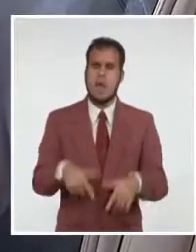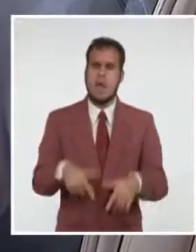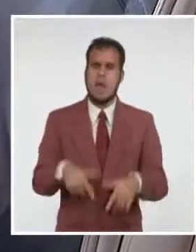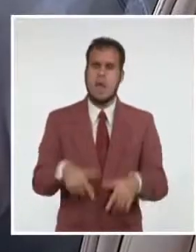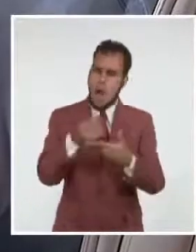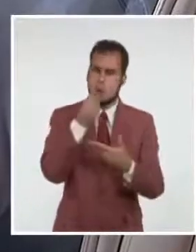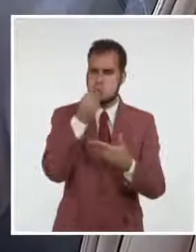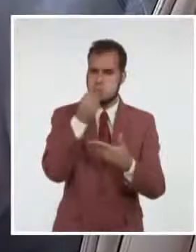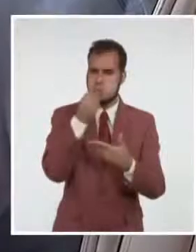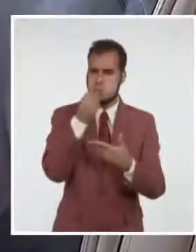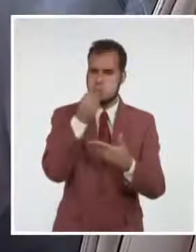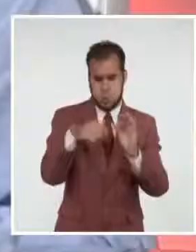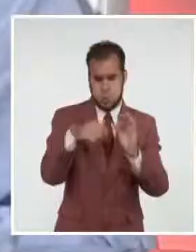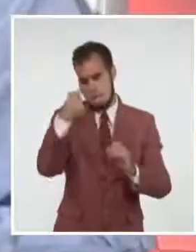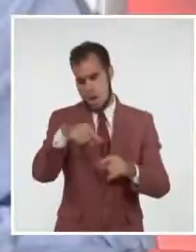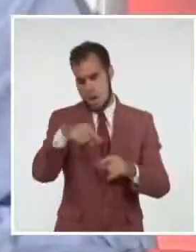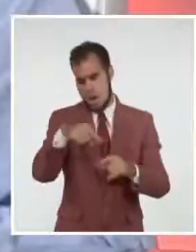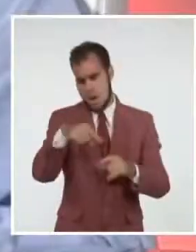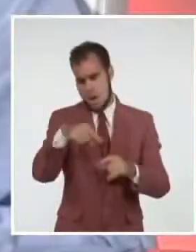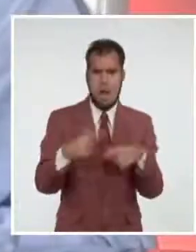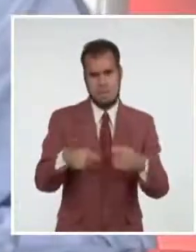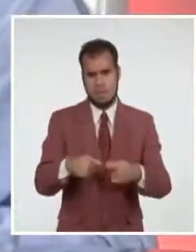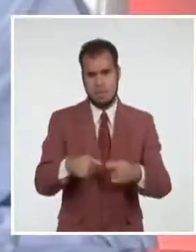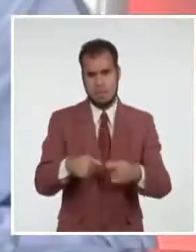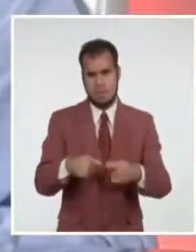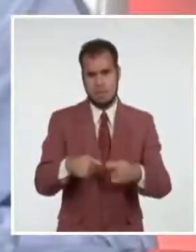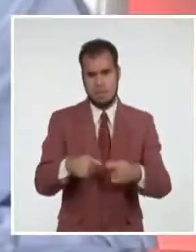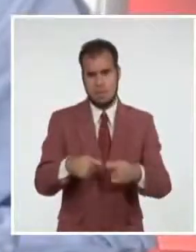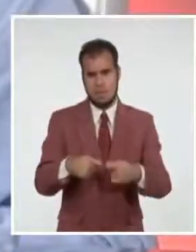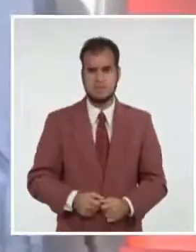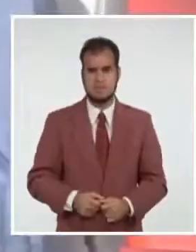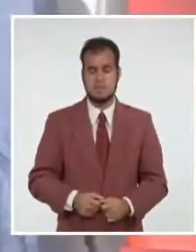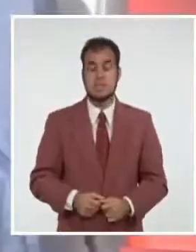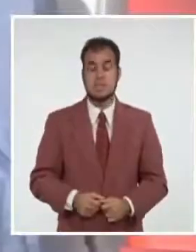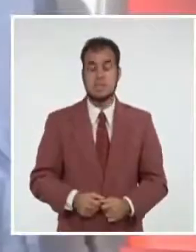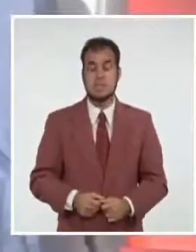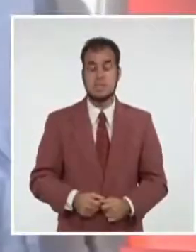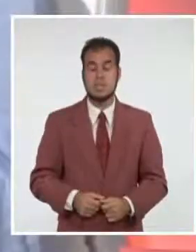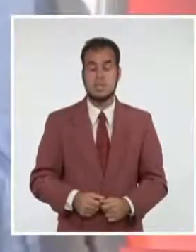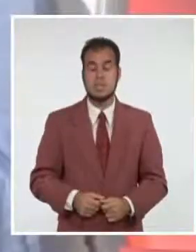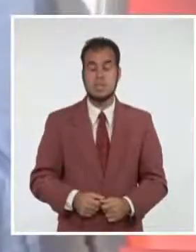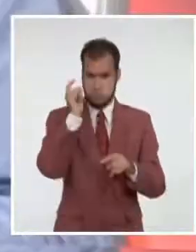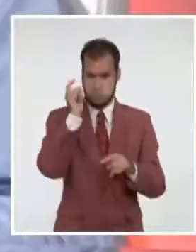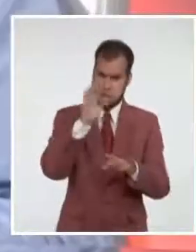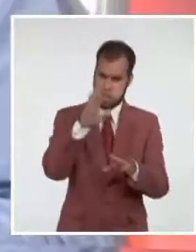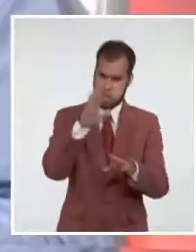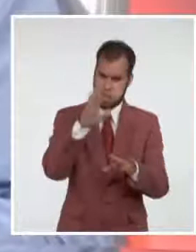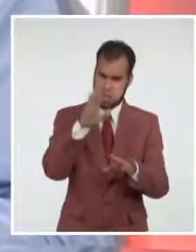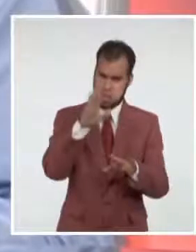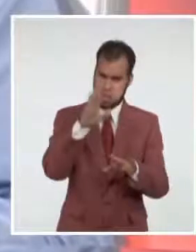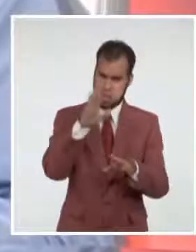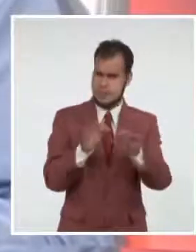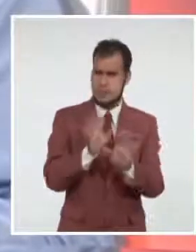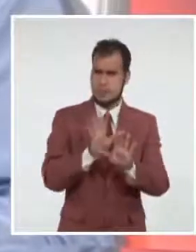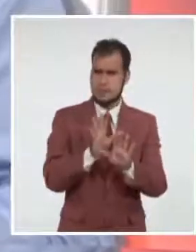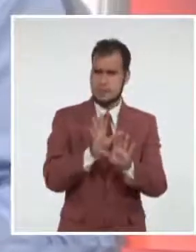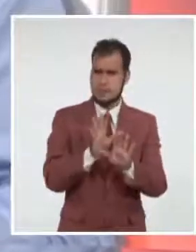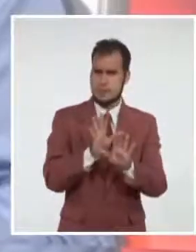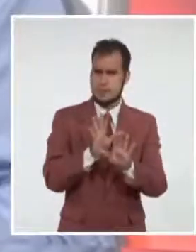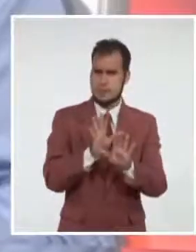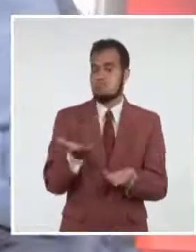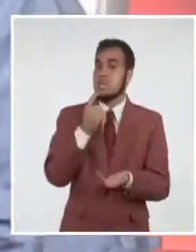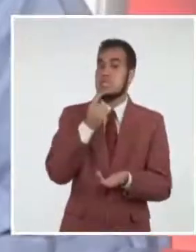este desafío. No, porque como la doctora Liliana va a explicar, no necesariamente todos los pacientes que